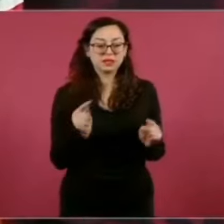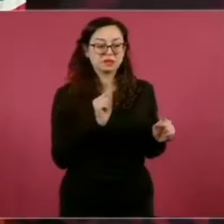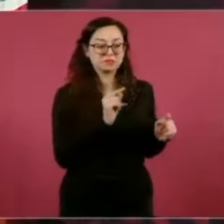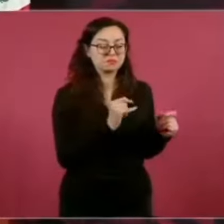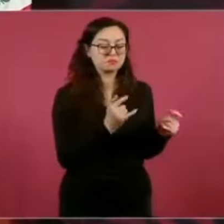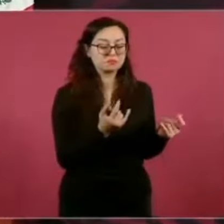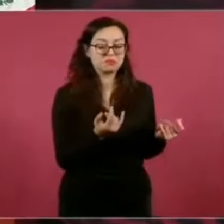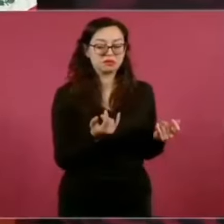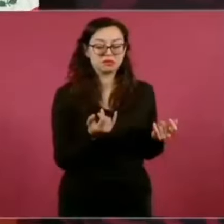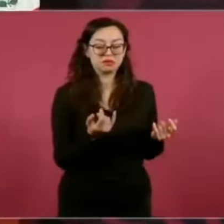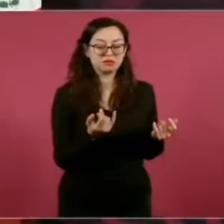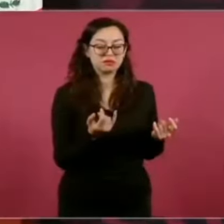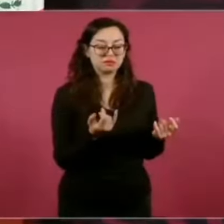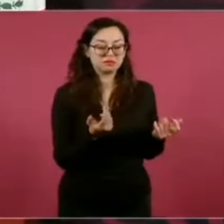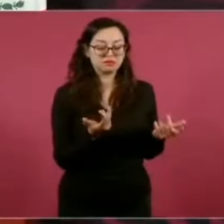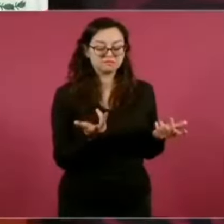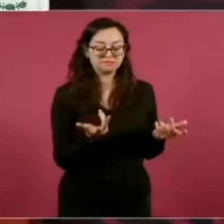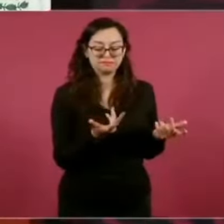los